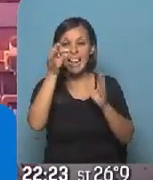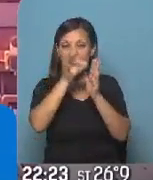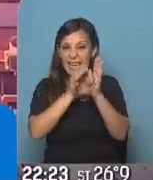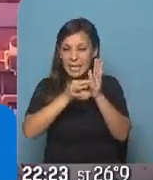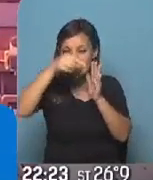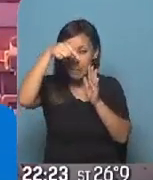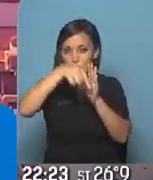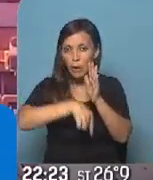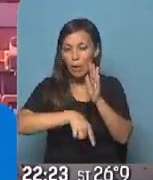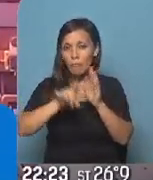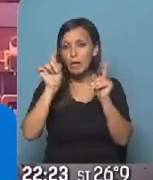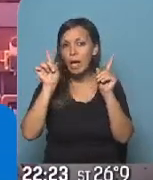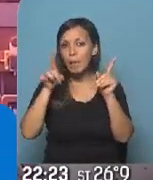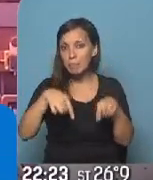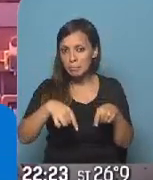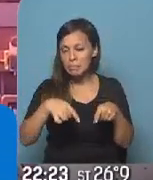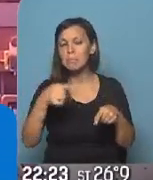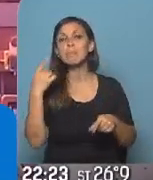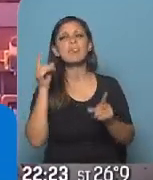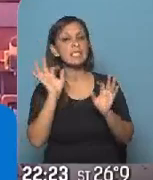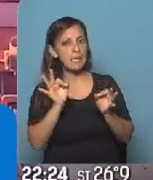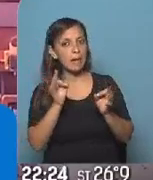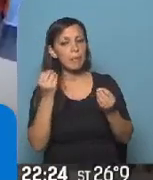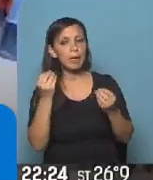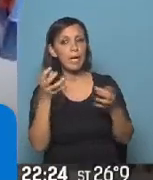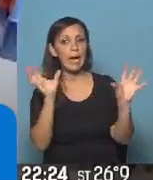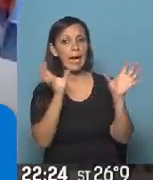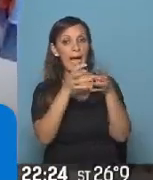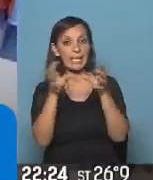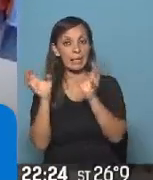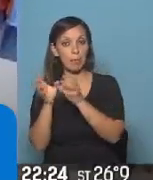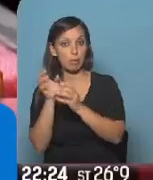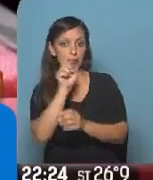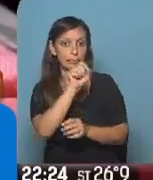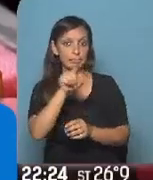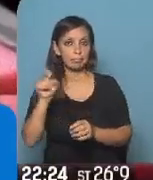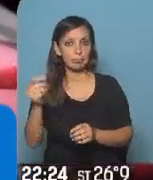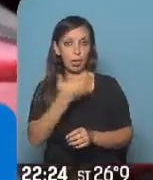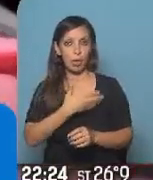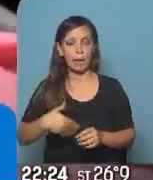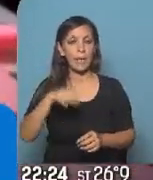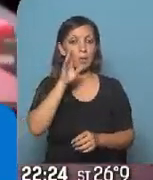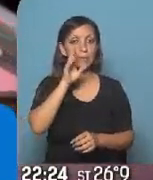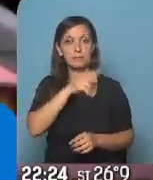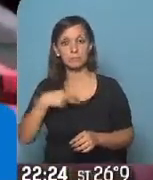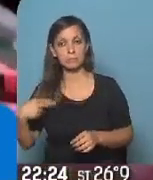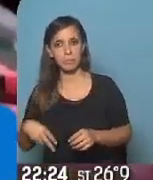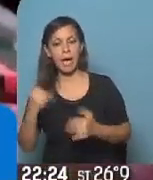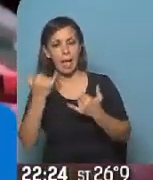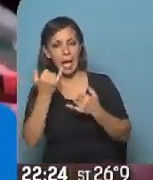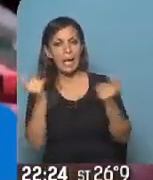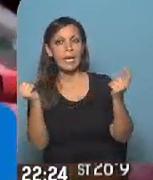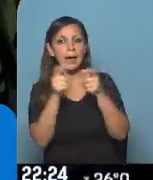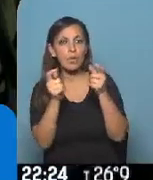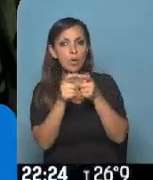técnicos exactos, se sabe que los respectivos equipos negociadores continúan trabajando en varias áreas de desacuerdos comerciales,